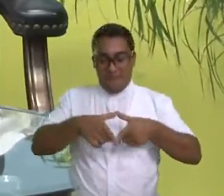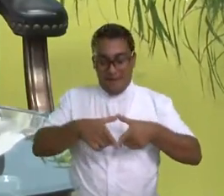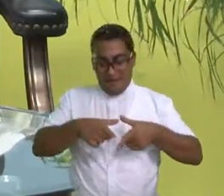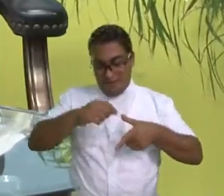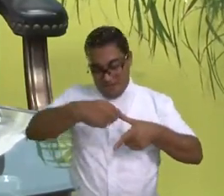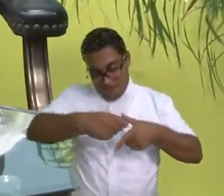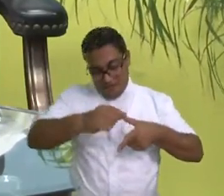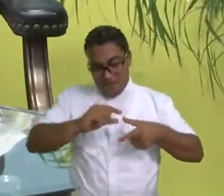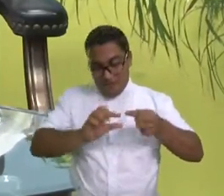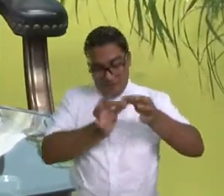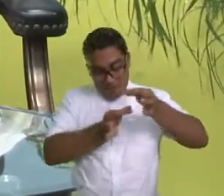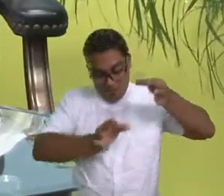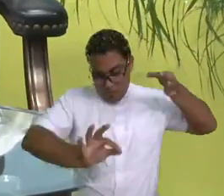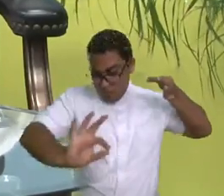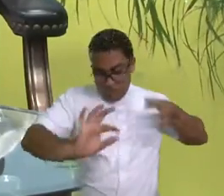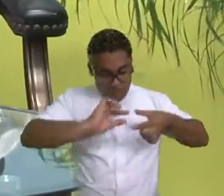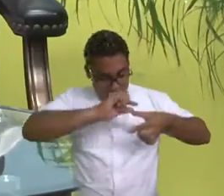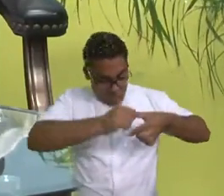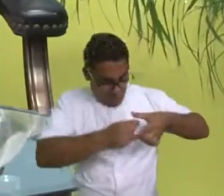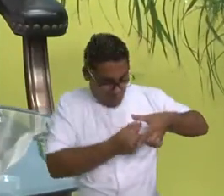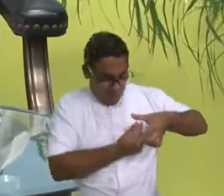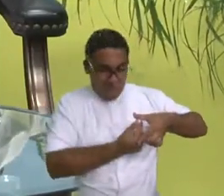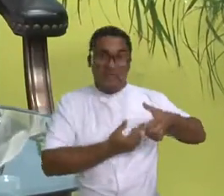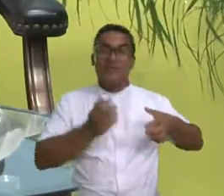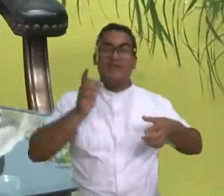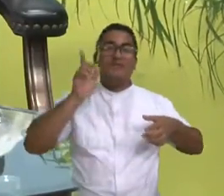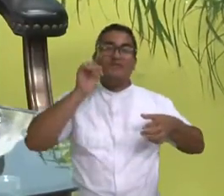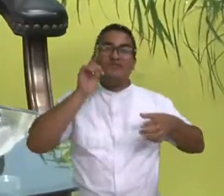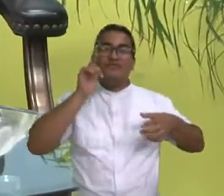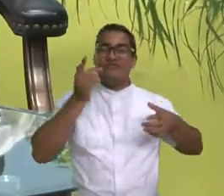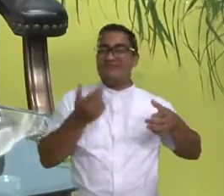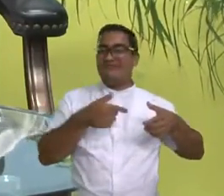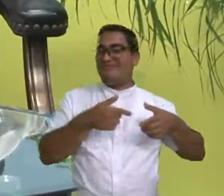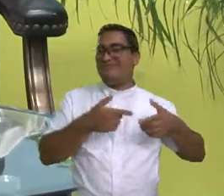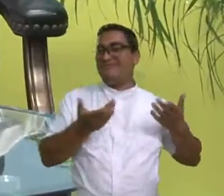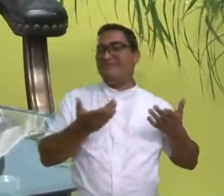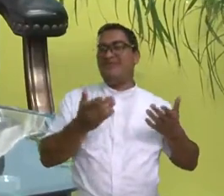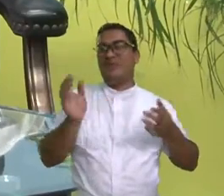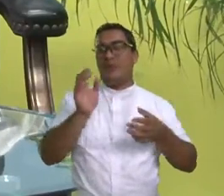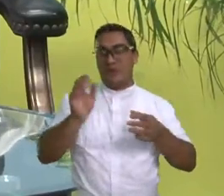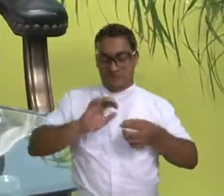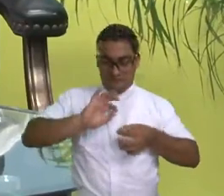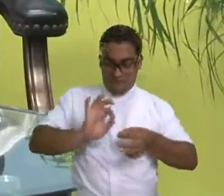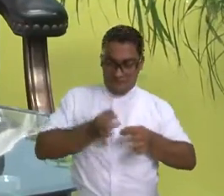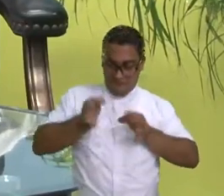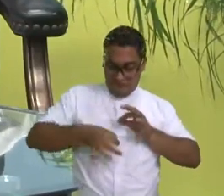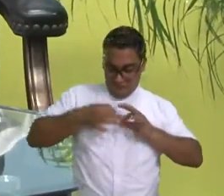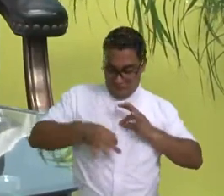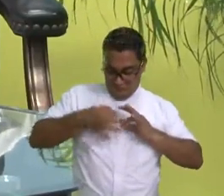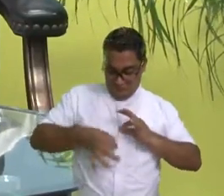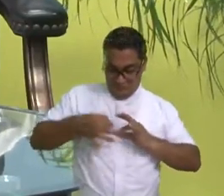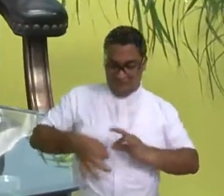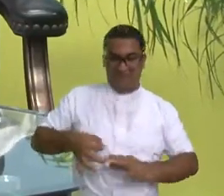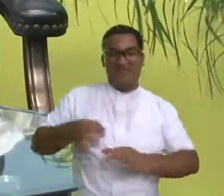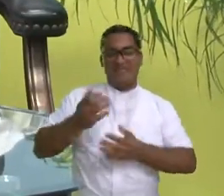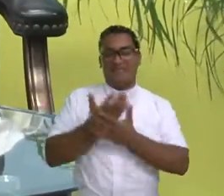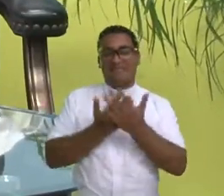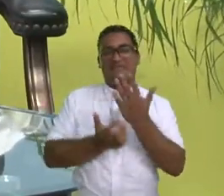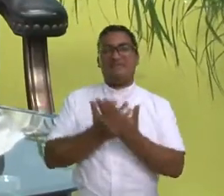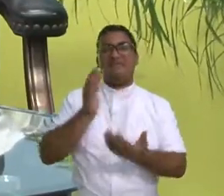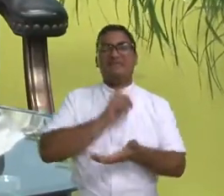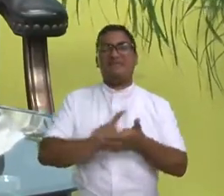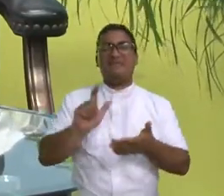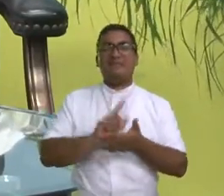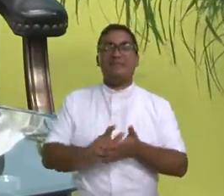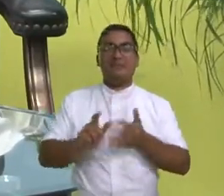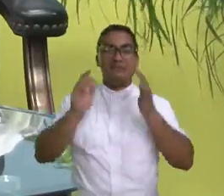sonda nasogástrica, que son procedimientos sencillos, o hacer una sutura, nosotros tenemos que higienizar nuestras manos.